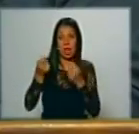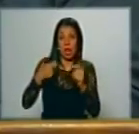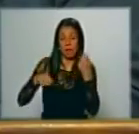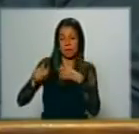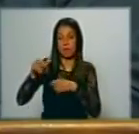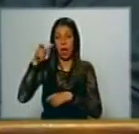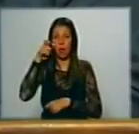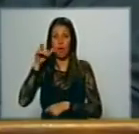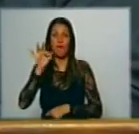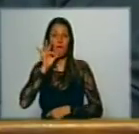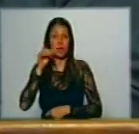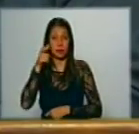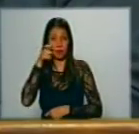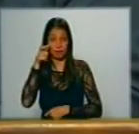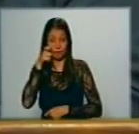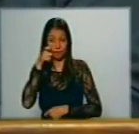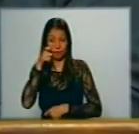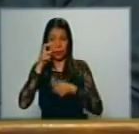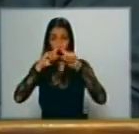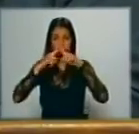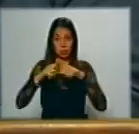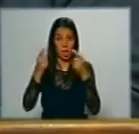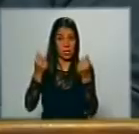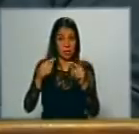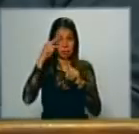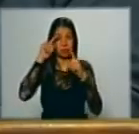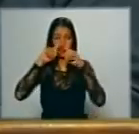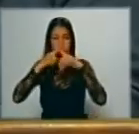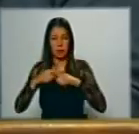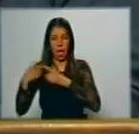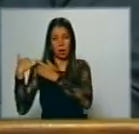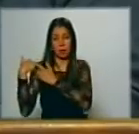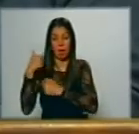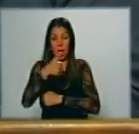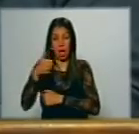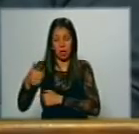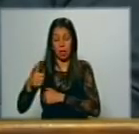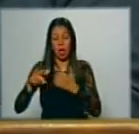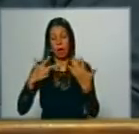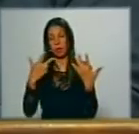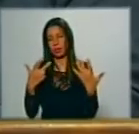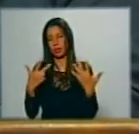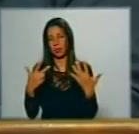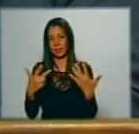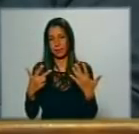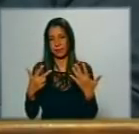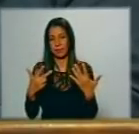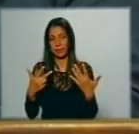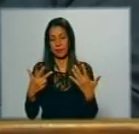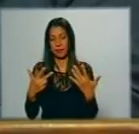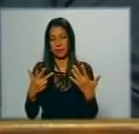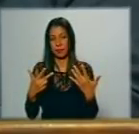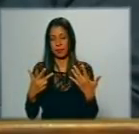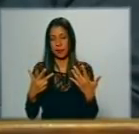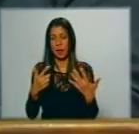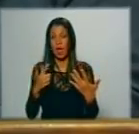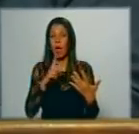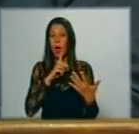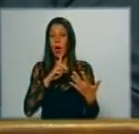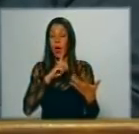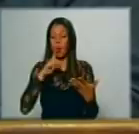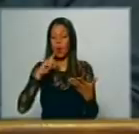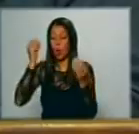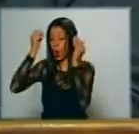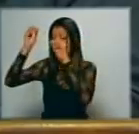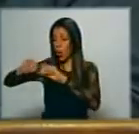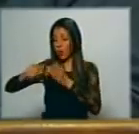fiscales, contables y de administración que le deleguen. 8. Suscribir actos y contratos que